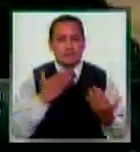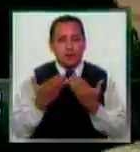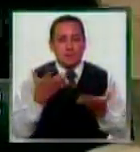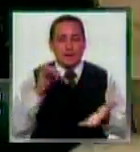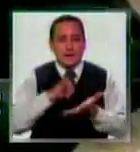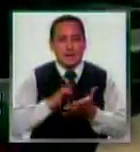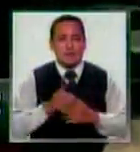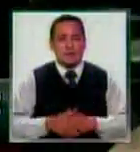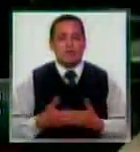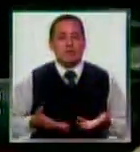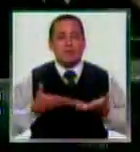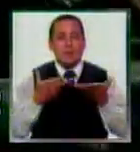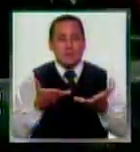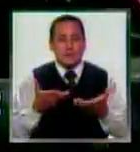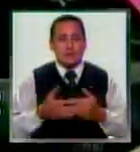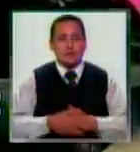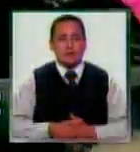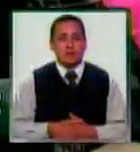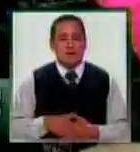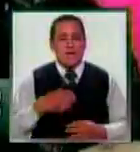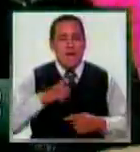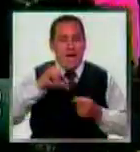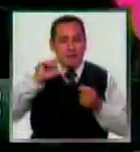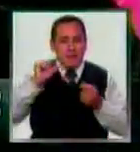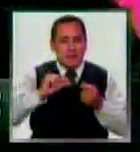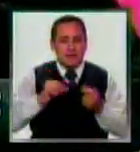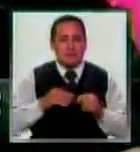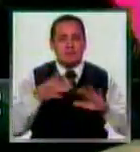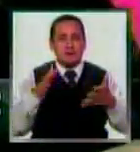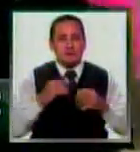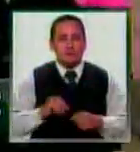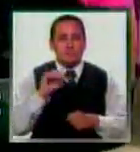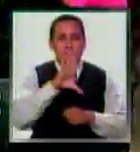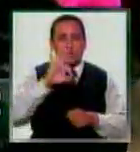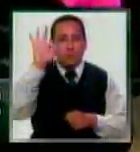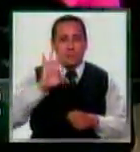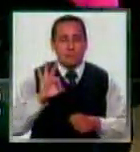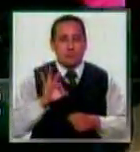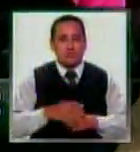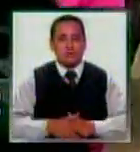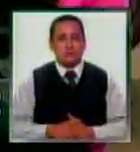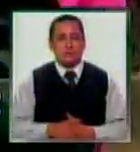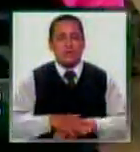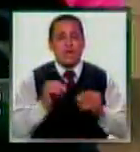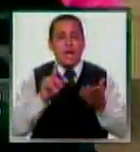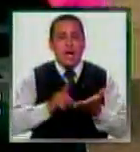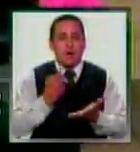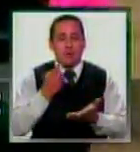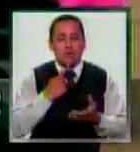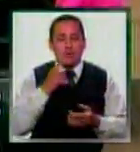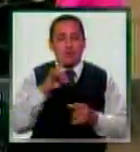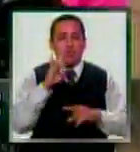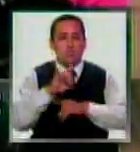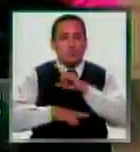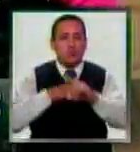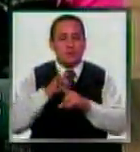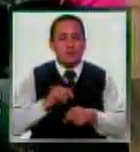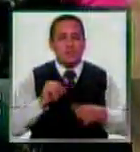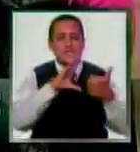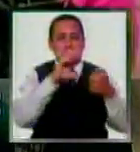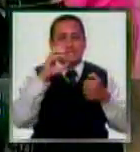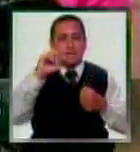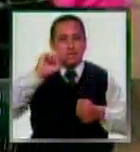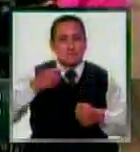manera que nos va a permitir abaratar aproximadamente en un 50% a un universo de